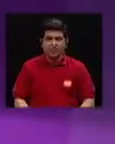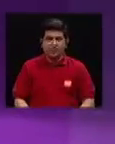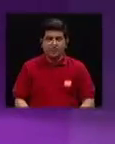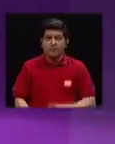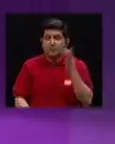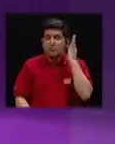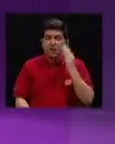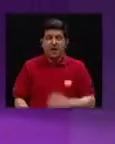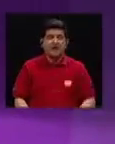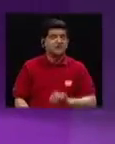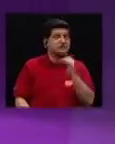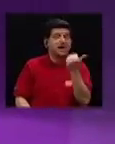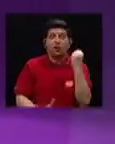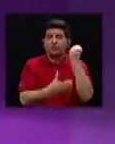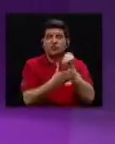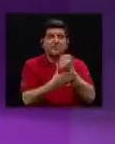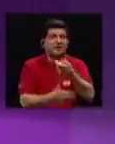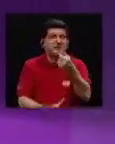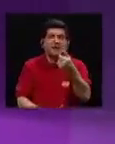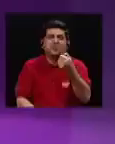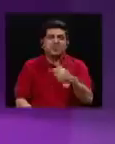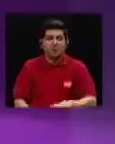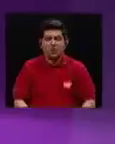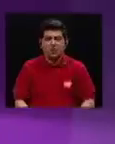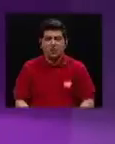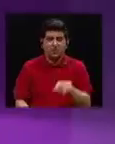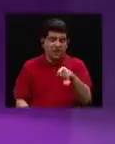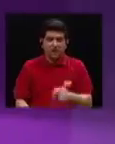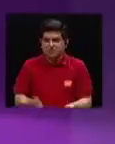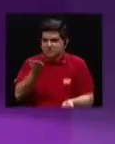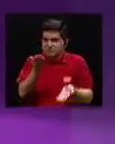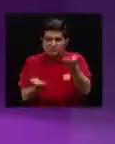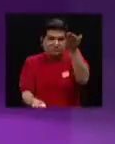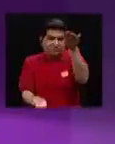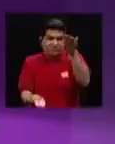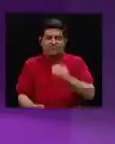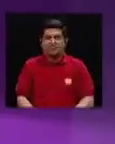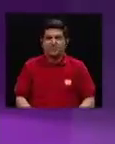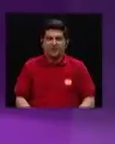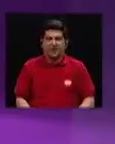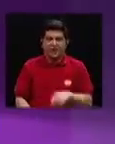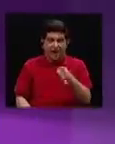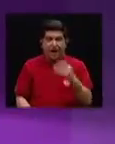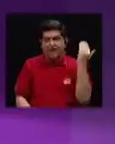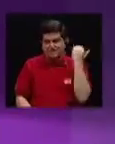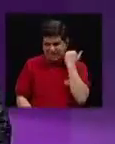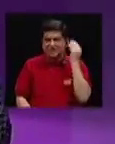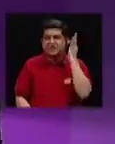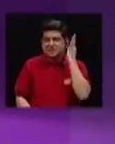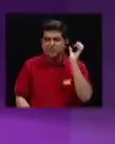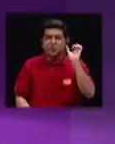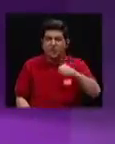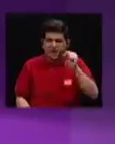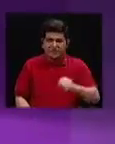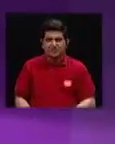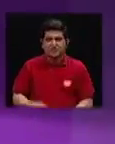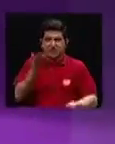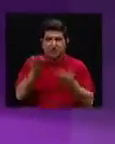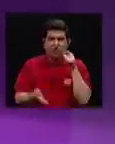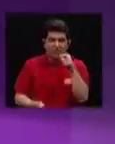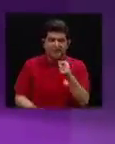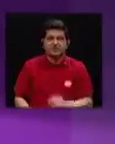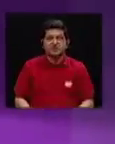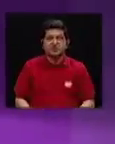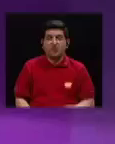poco Entonces es absolutamente desproporcional la victimización de las mujeres con relación a lo que ellas victimizan